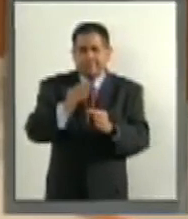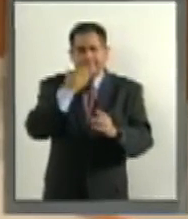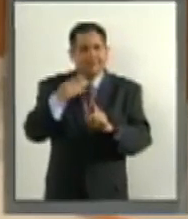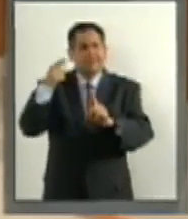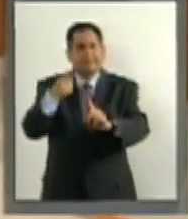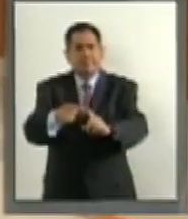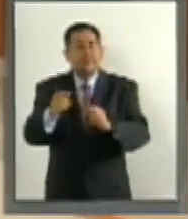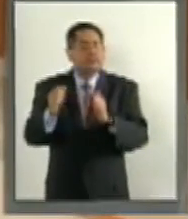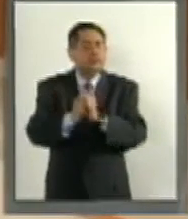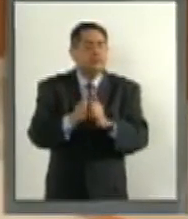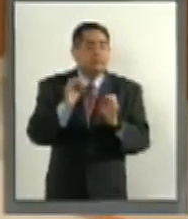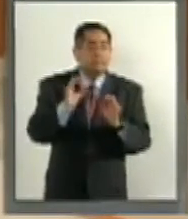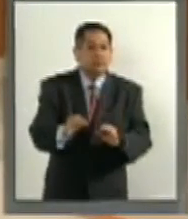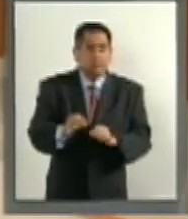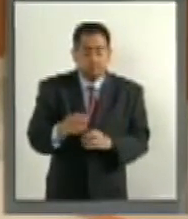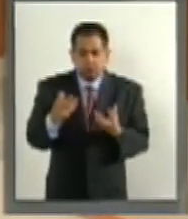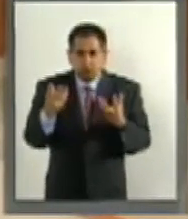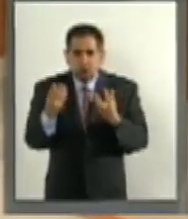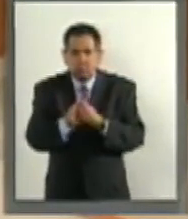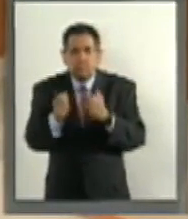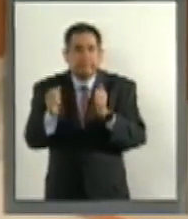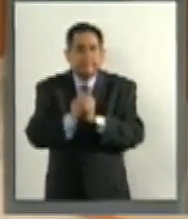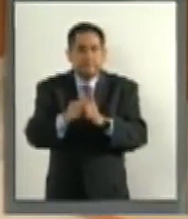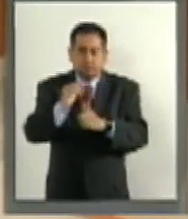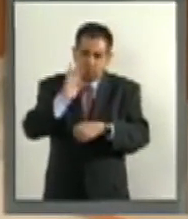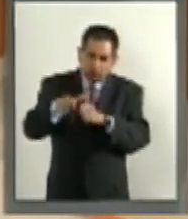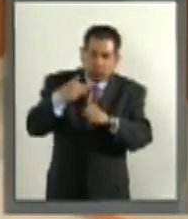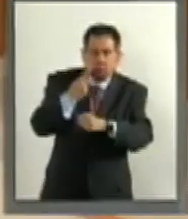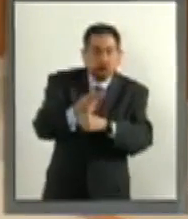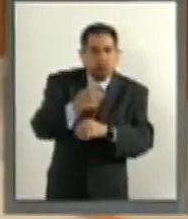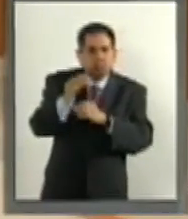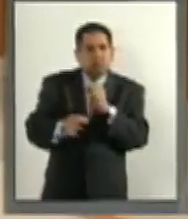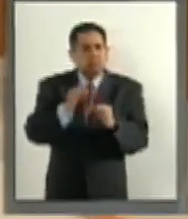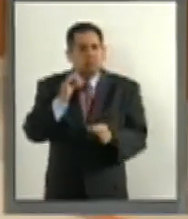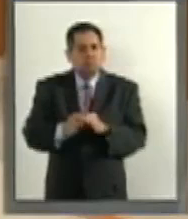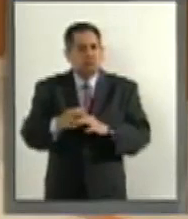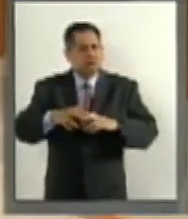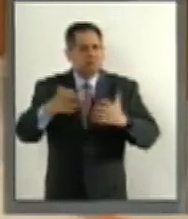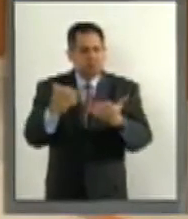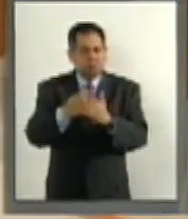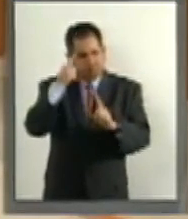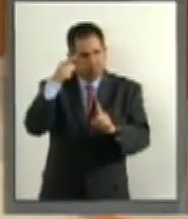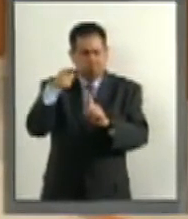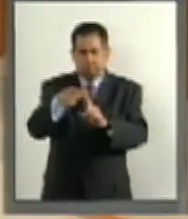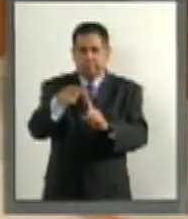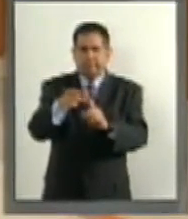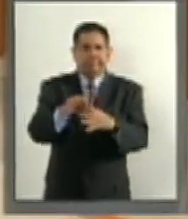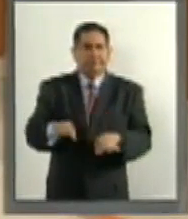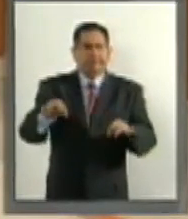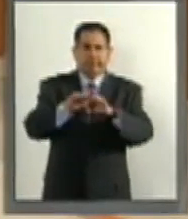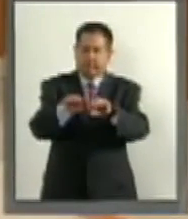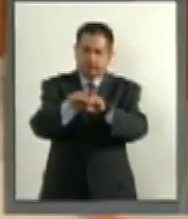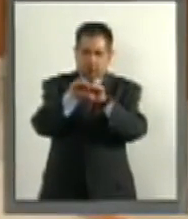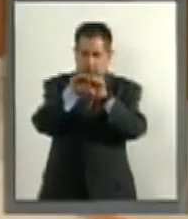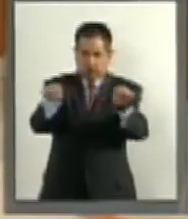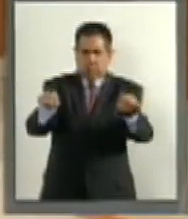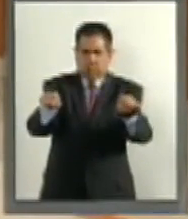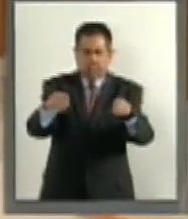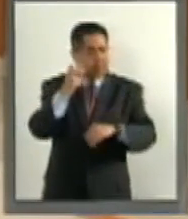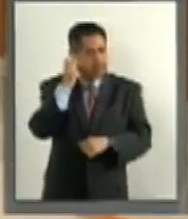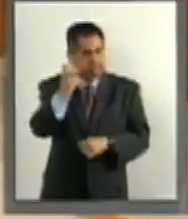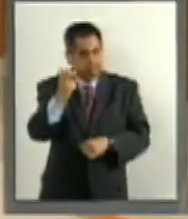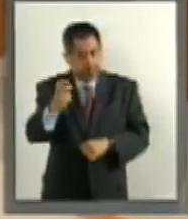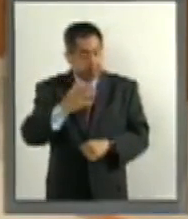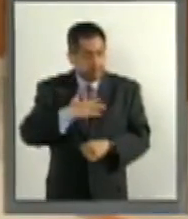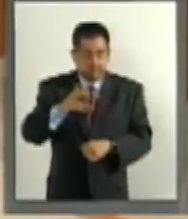a partir de la inteligencia y voluntad que nos hace esencialmente iguales. Por ello, en